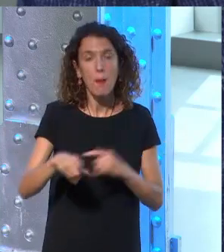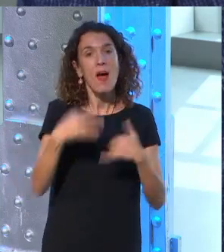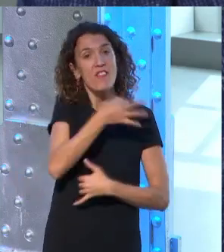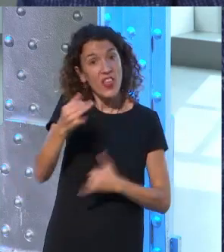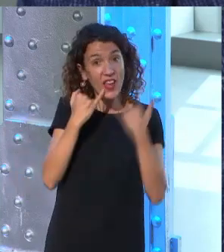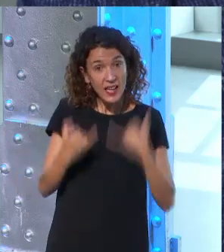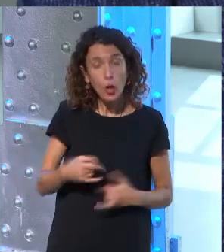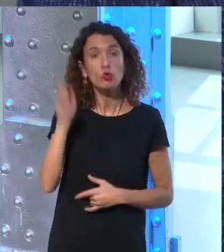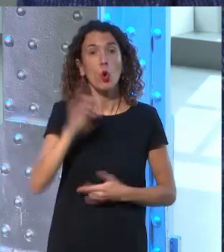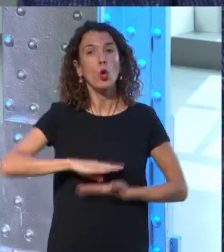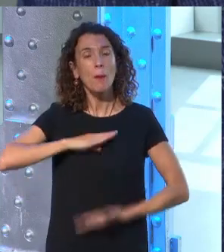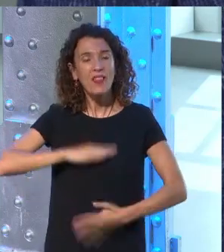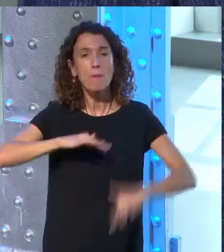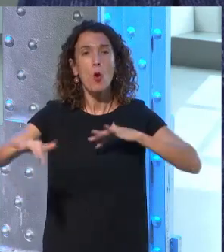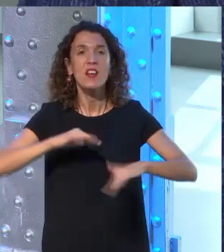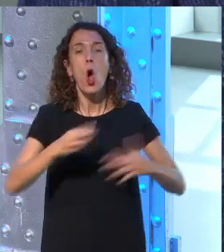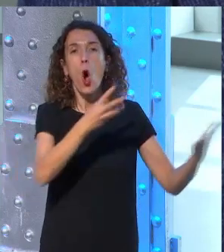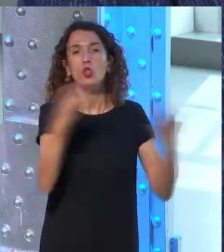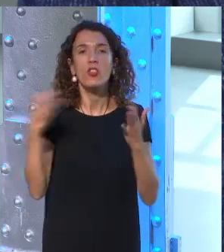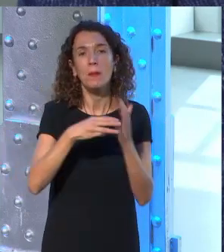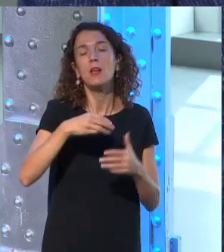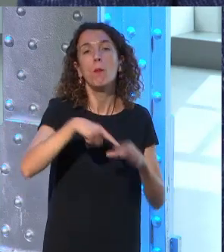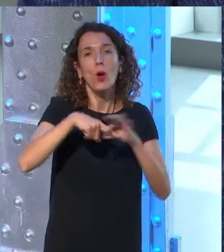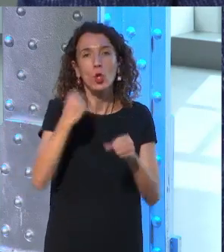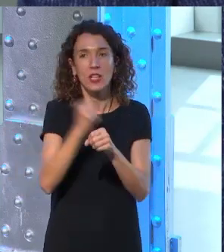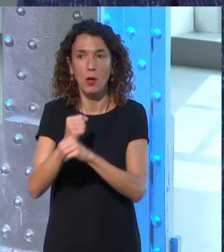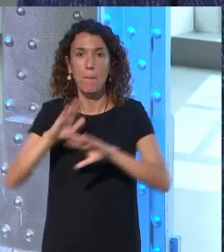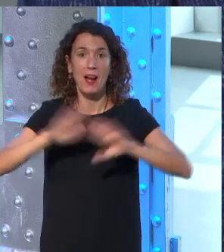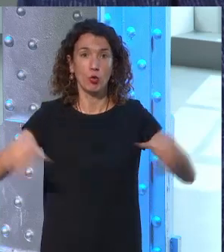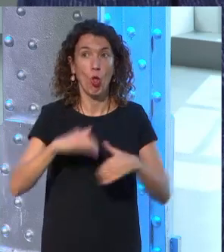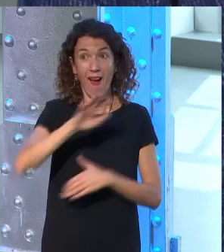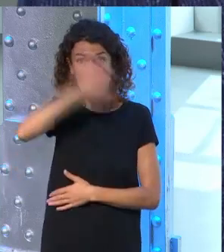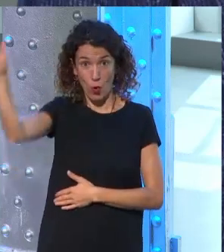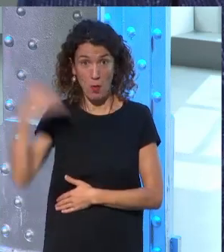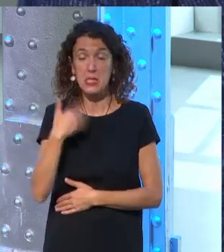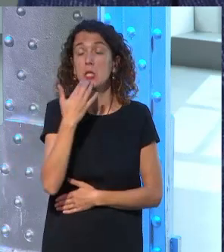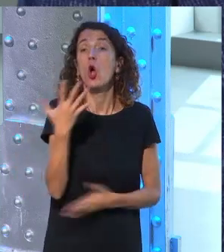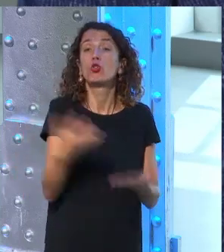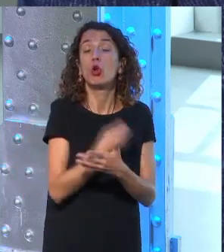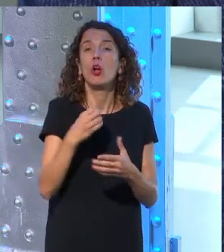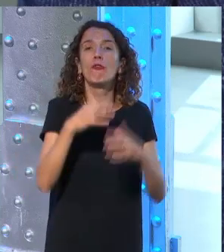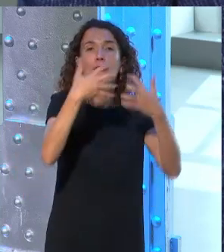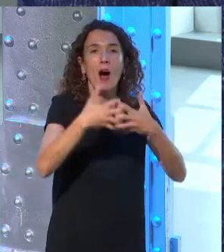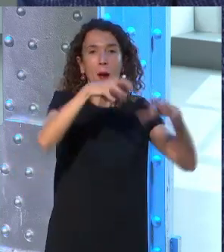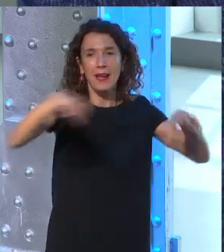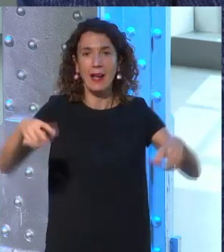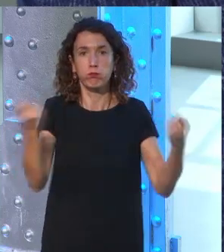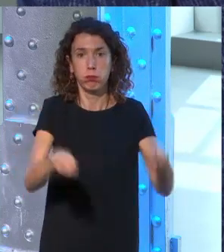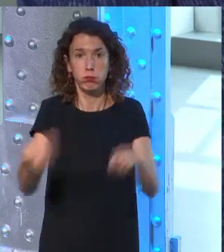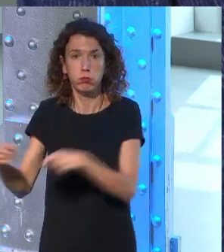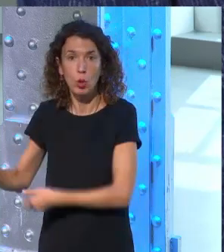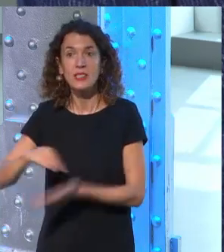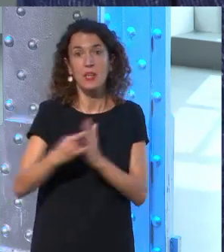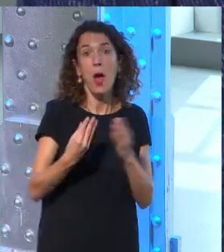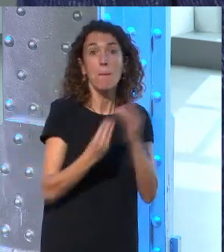solo tendría capacidad de movilizar 800.000 puestos de trabajo para toda Europa. Entonces, si nosotros cerramos todas nuestras fábricas, cambiamos todos nuestros sistemas